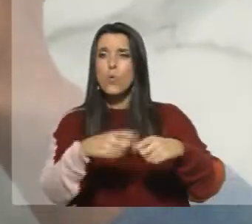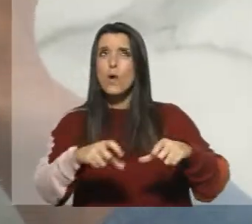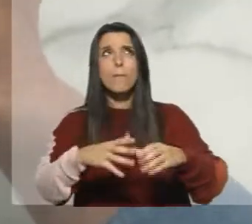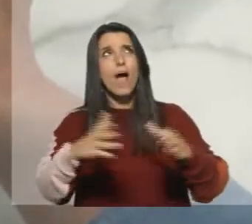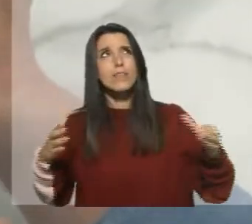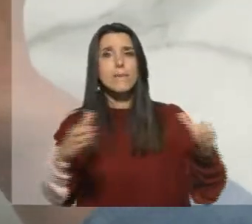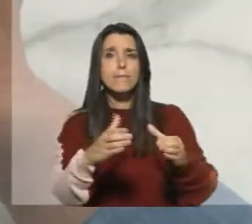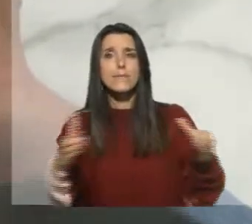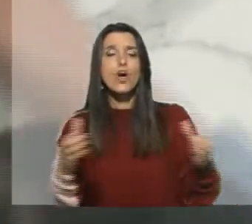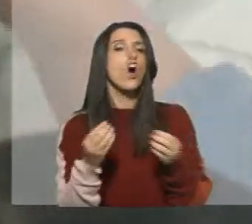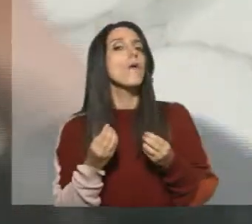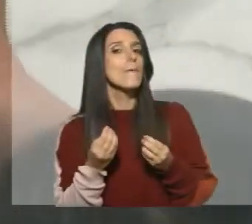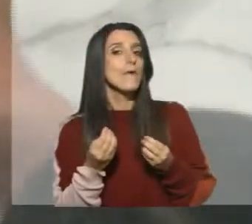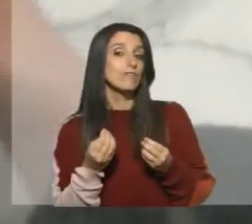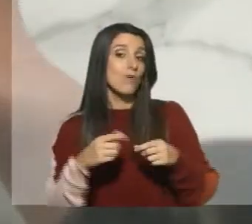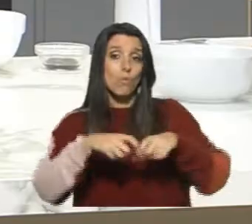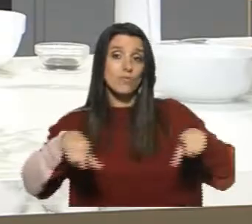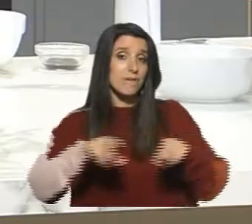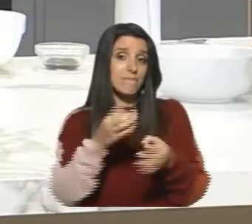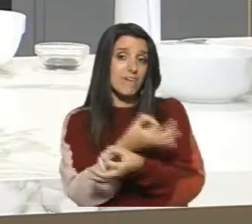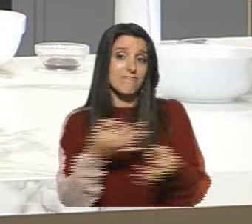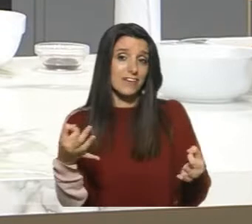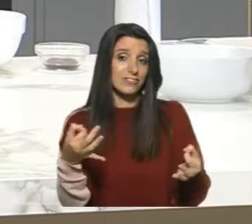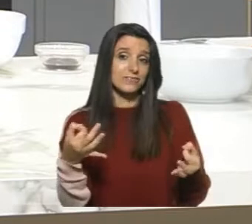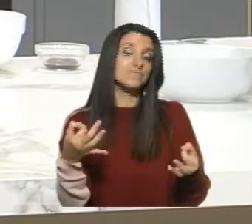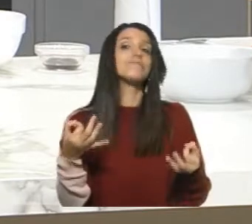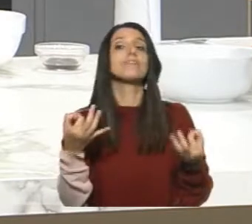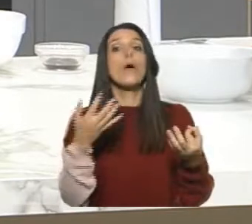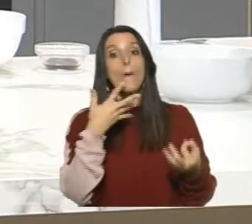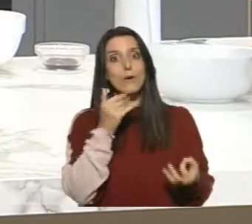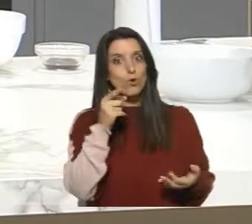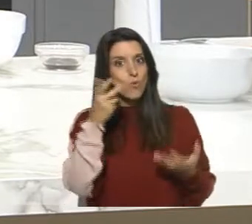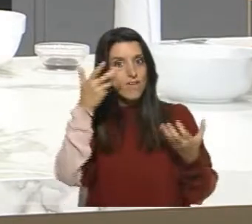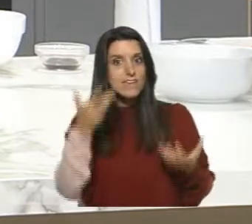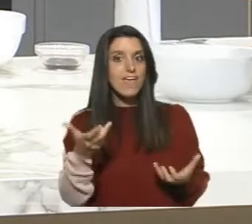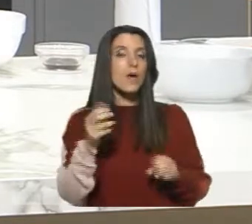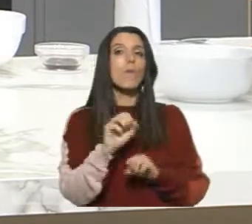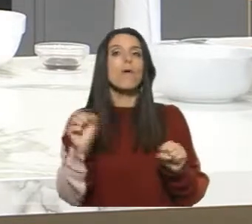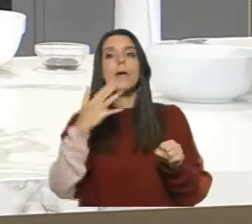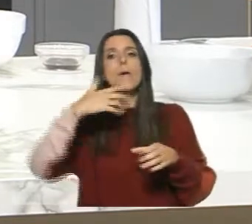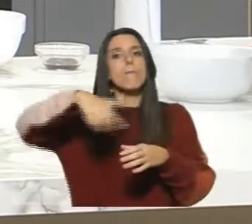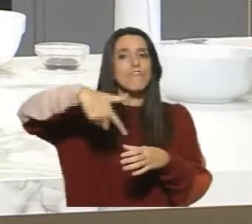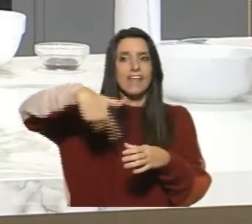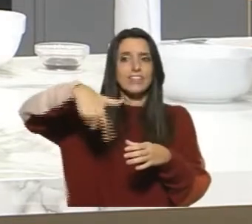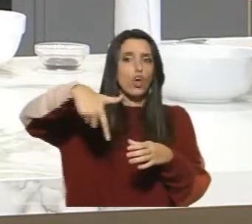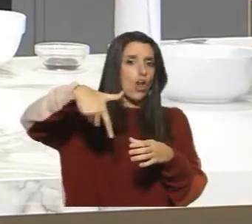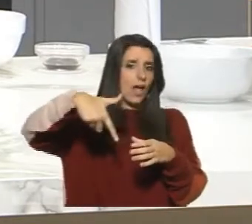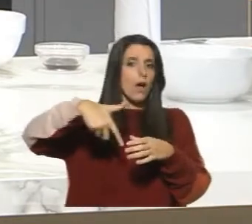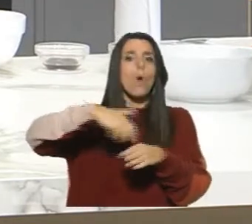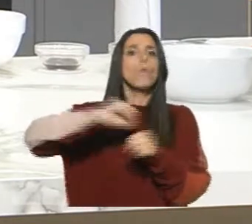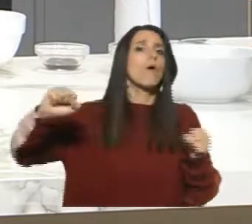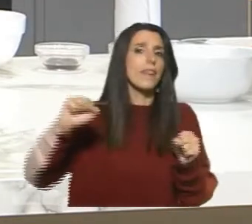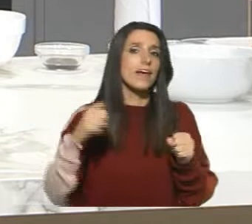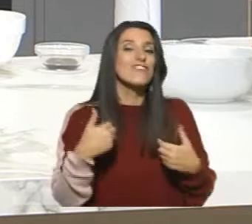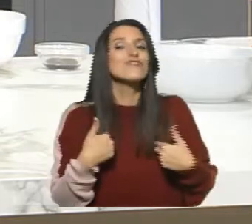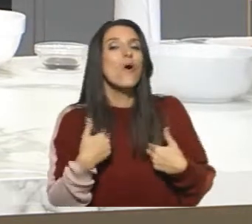más pequeño. Este budín se mantiene perfectamente las proporciones. Brillante. Si vos quisieras esto, lo puedes hacer con la batidora, con el batidor de mano. ¿Yo